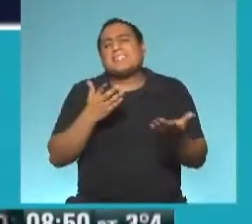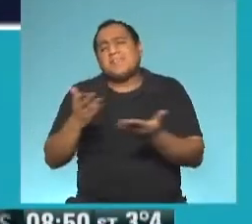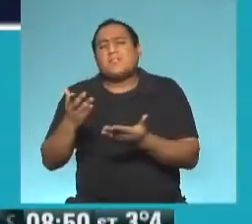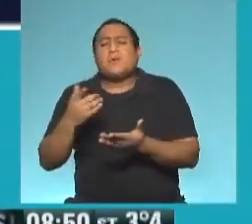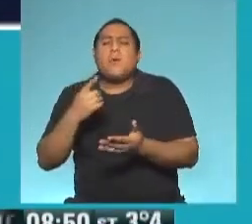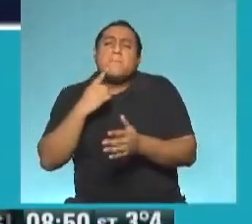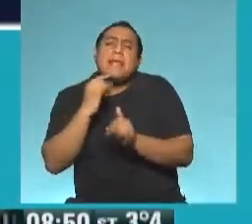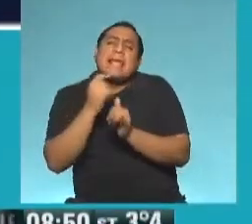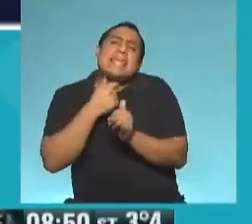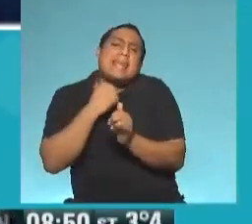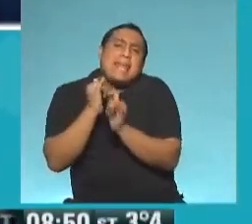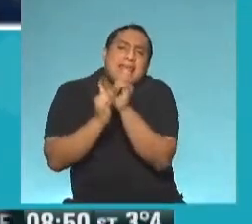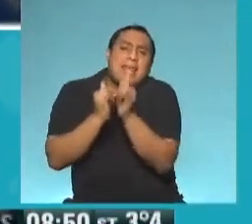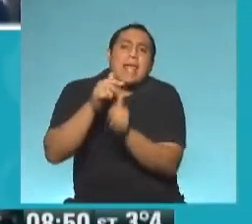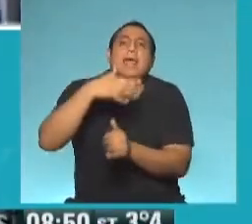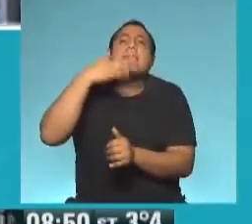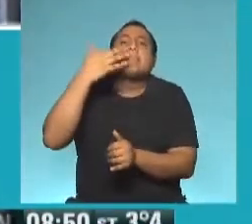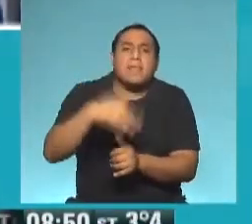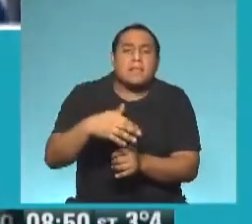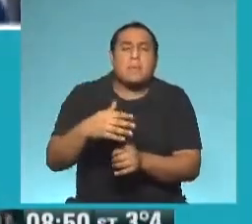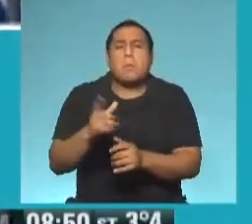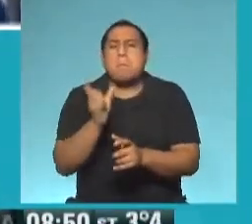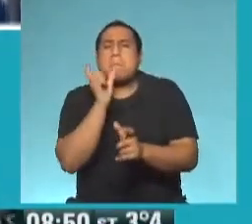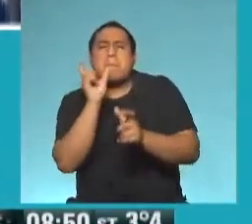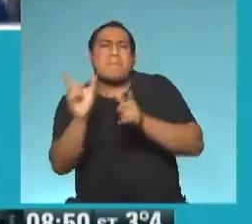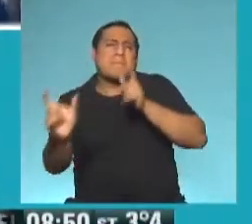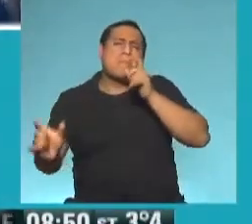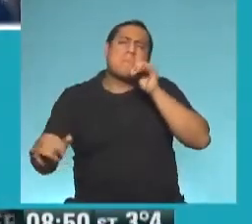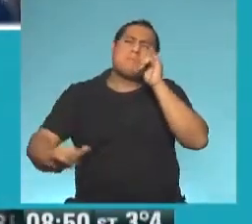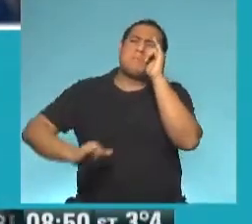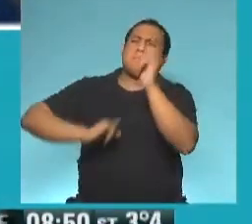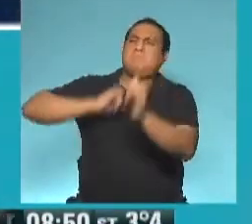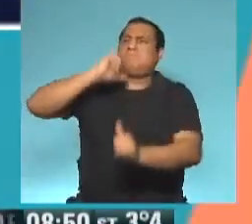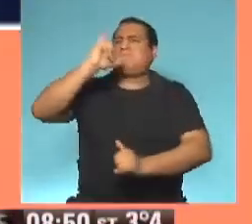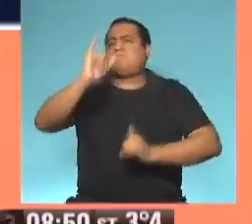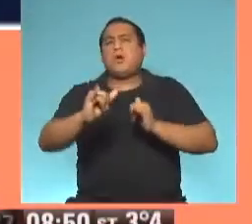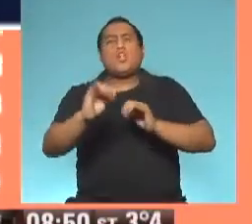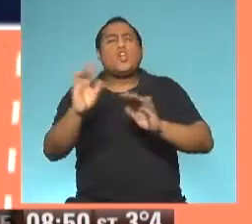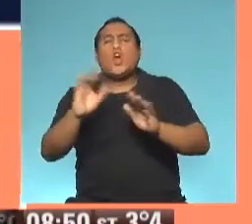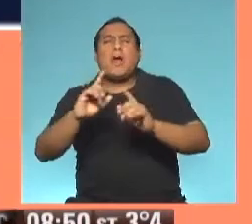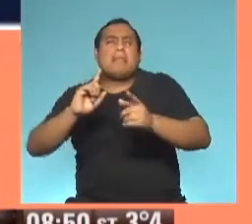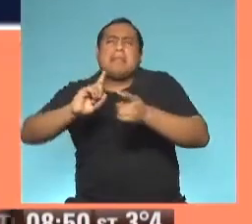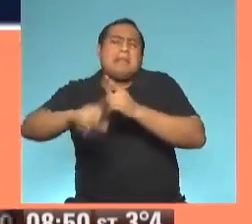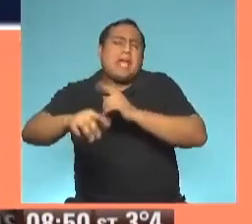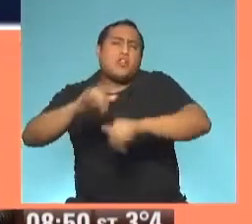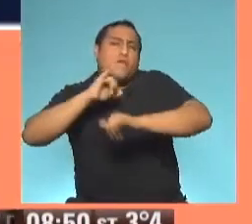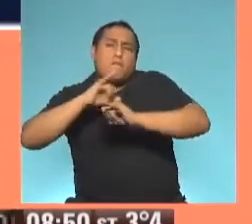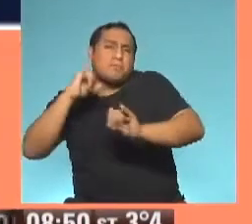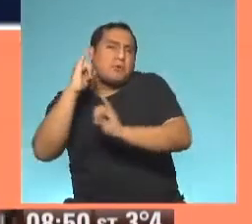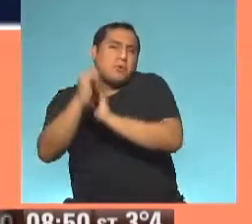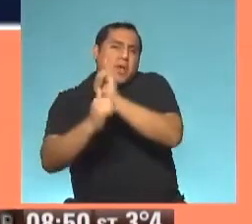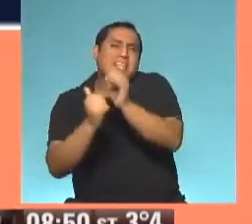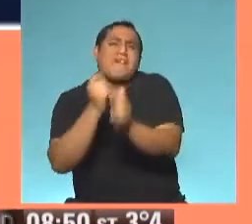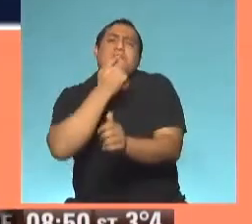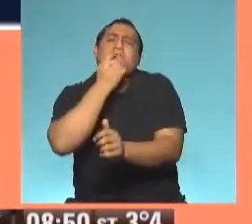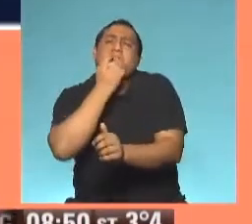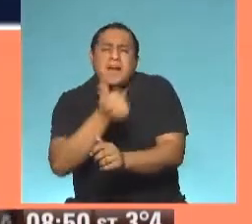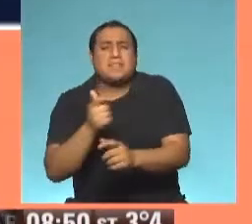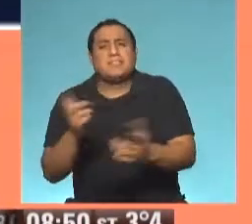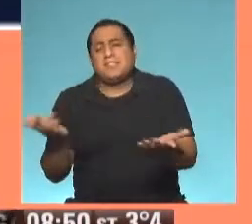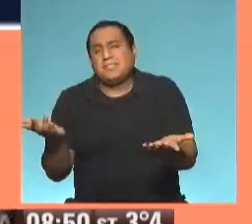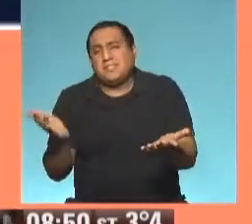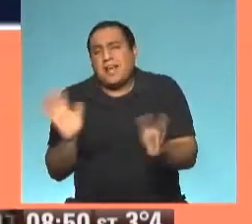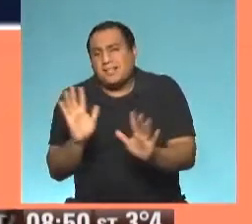que se entienda lo que se dice, no desde el tecnicismo, sino desde la información más directa y llana, ¿no? En